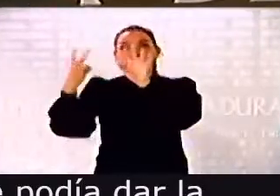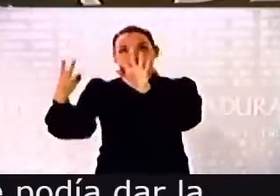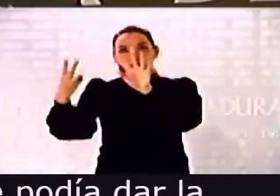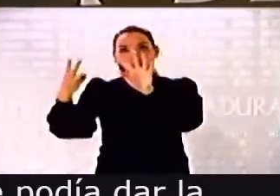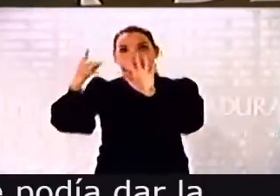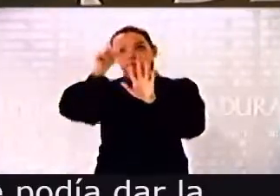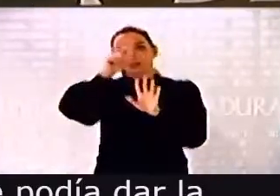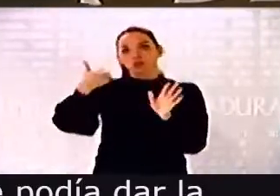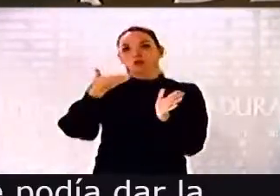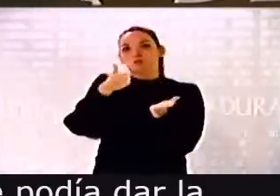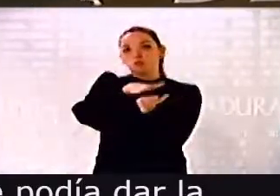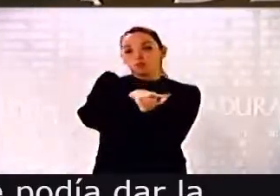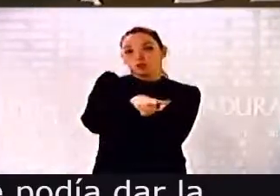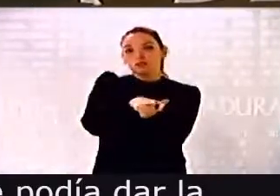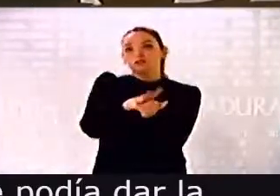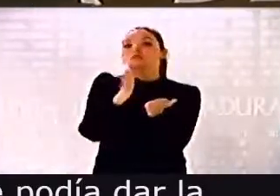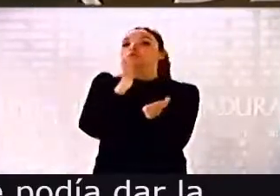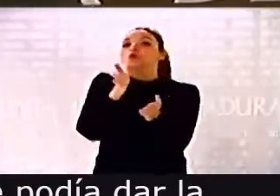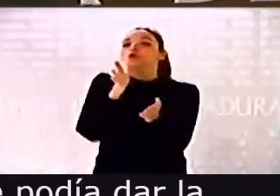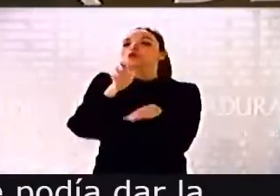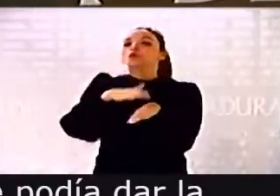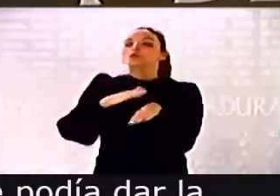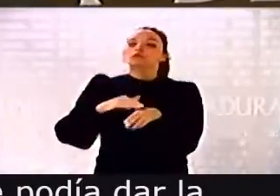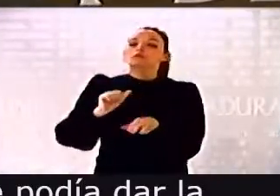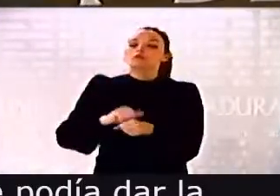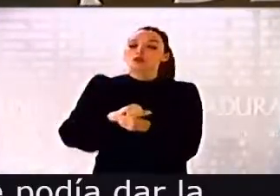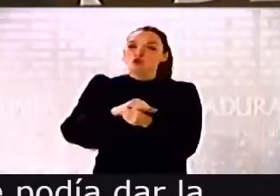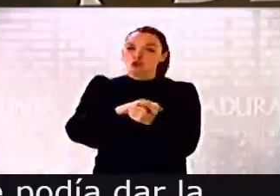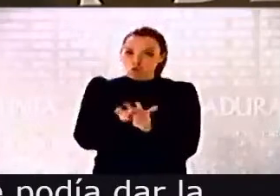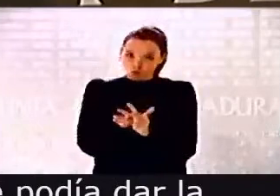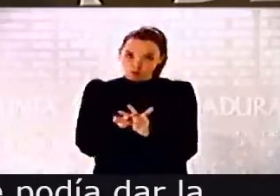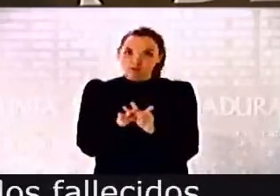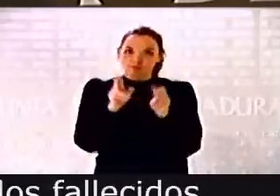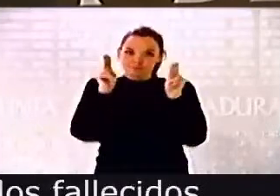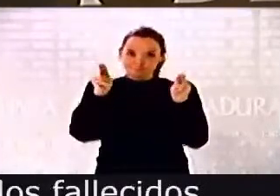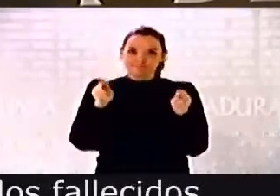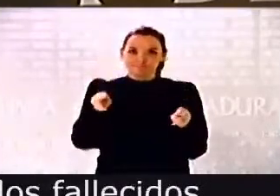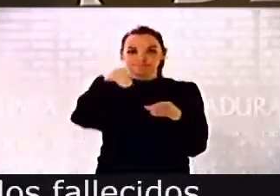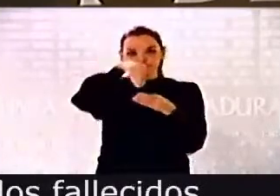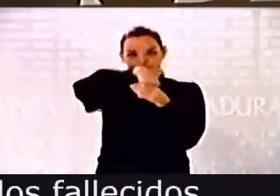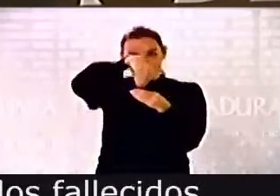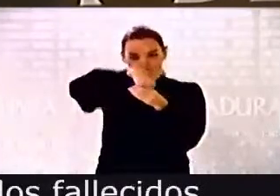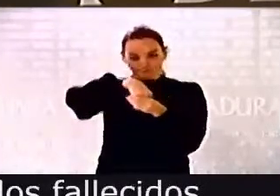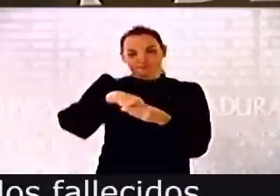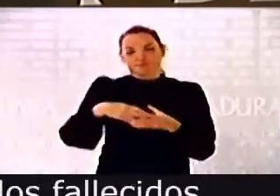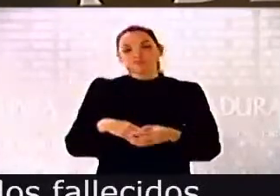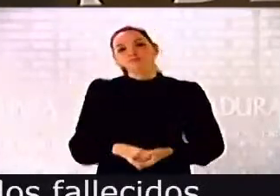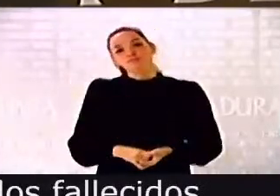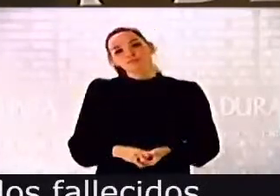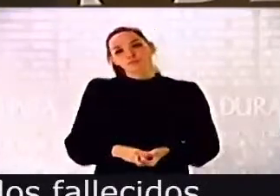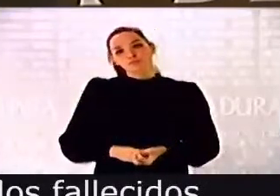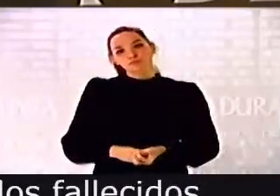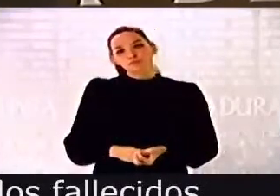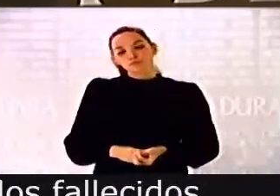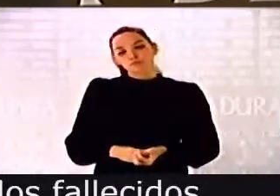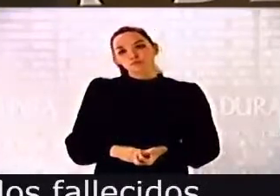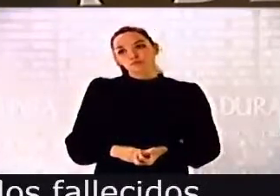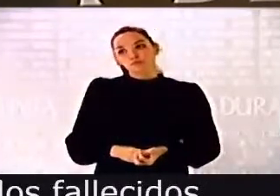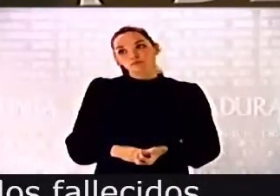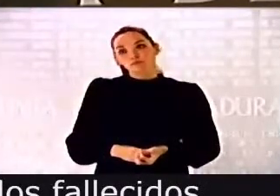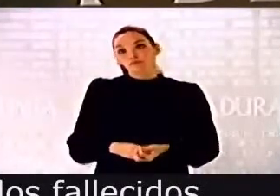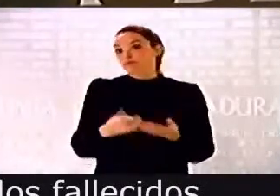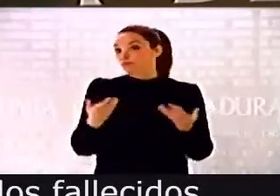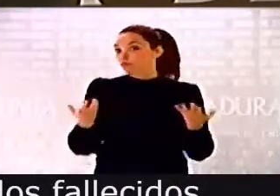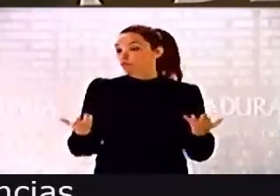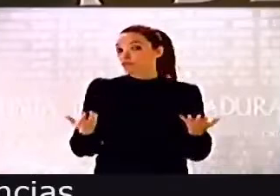los fallecidos como consecuencia de la COVID-19 en nuestras residencias. Ese